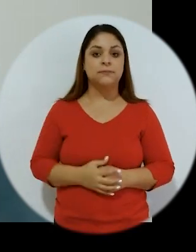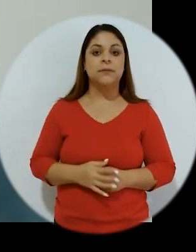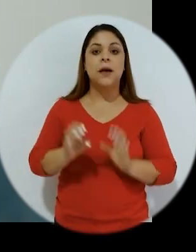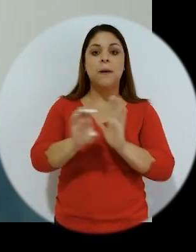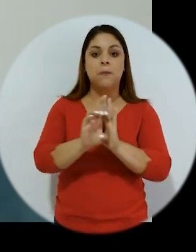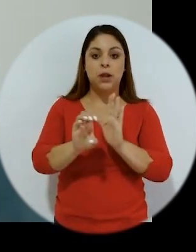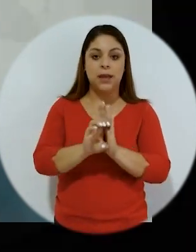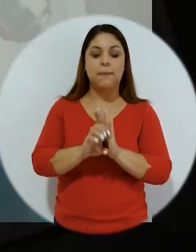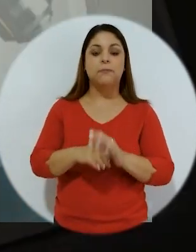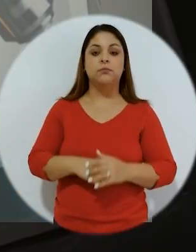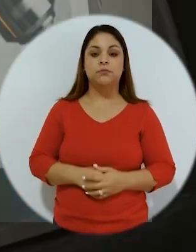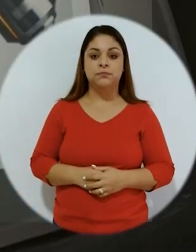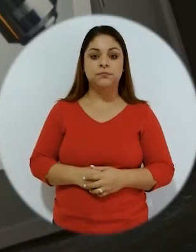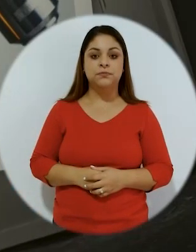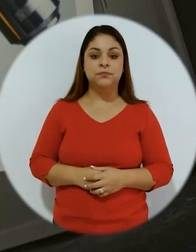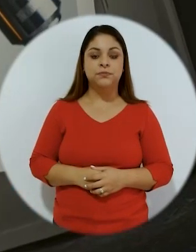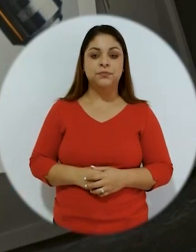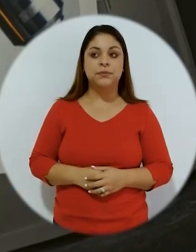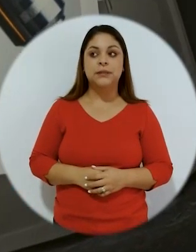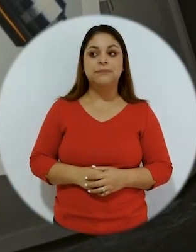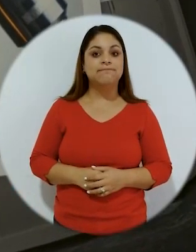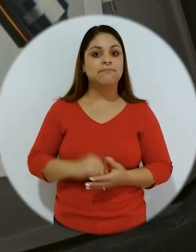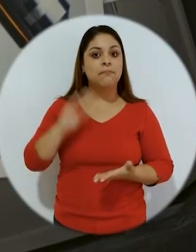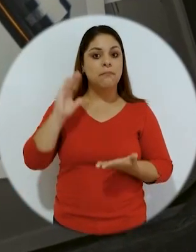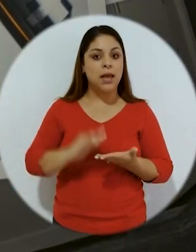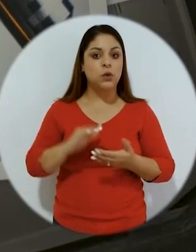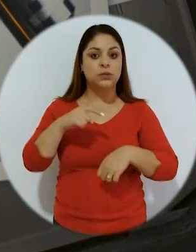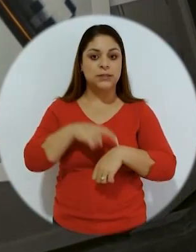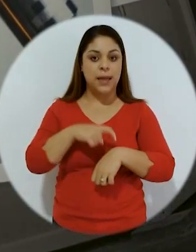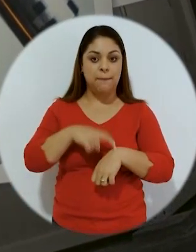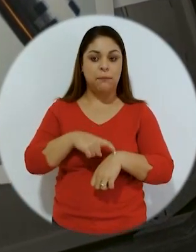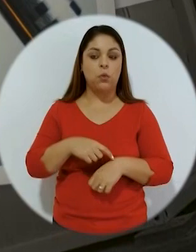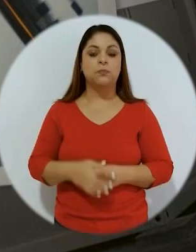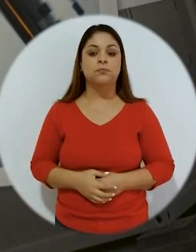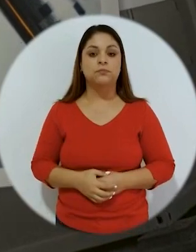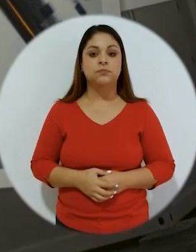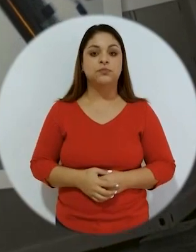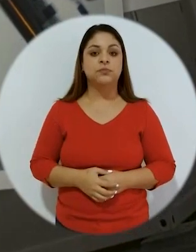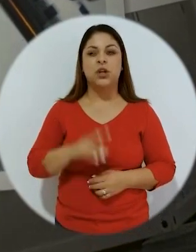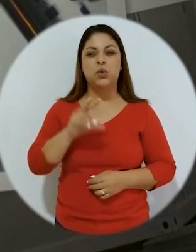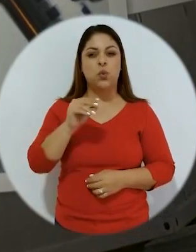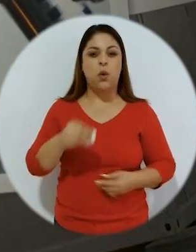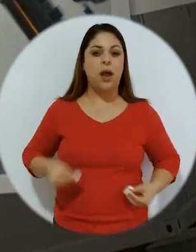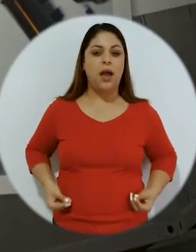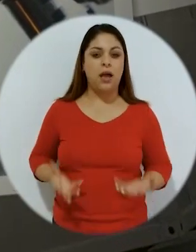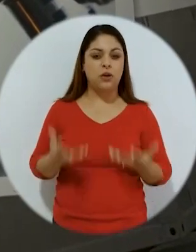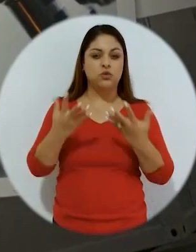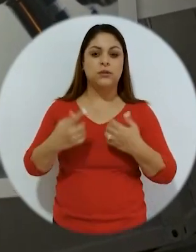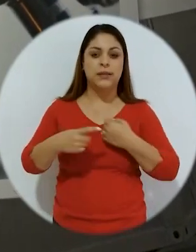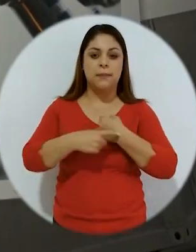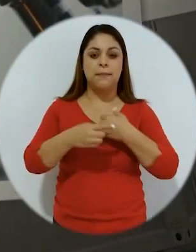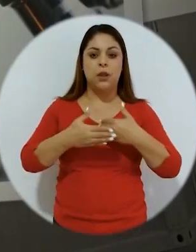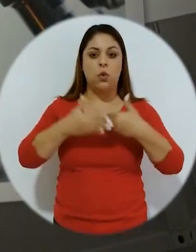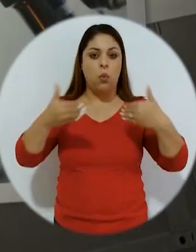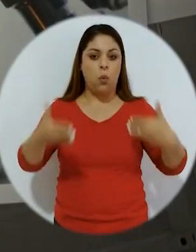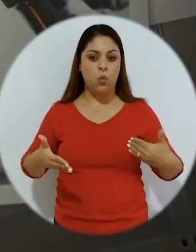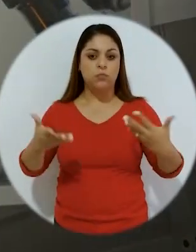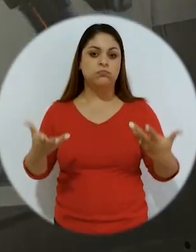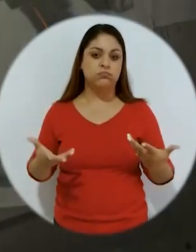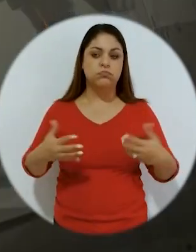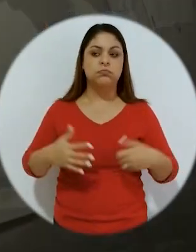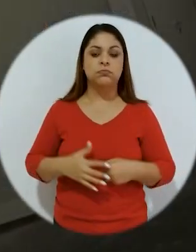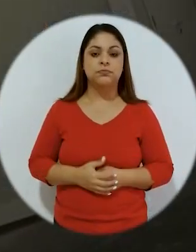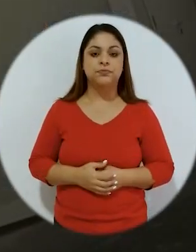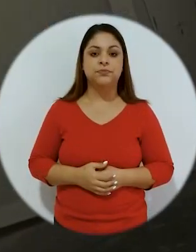sea, puede ser, por ejemplo, que sean amortizables en tiempo, ¿verdad? Y que no se tomen como gastos del